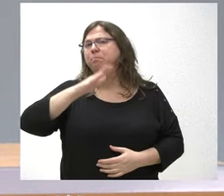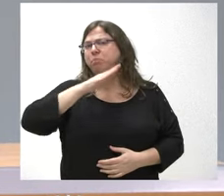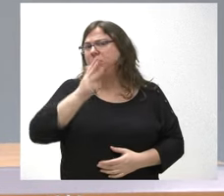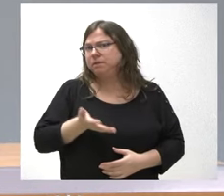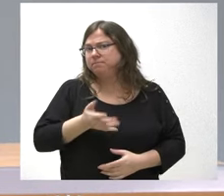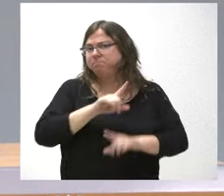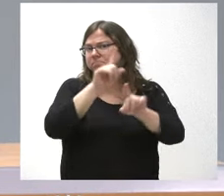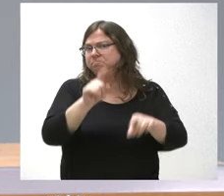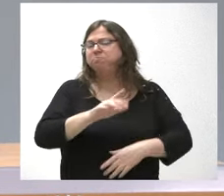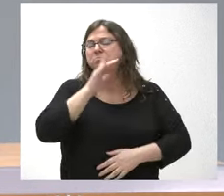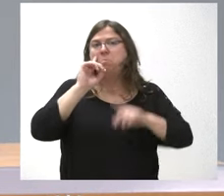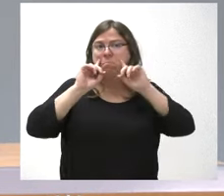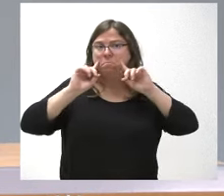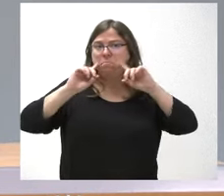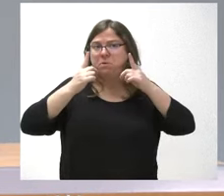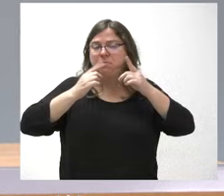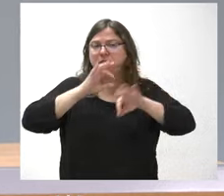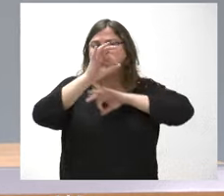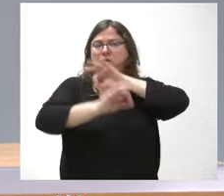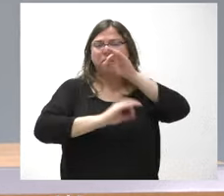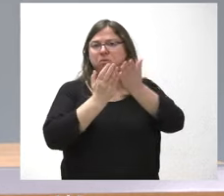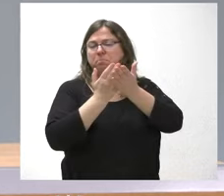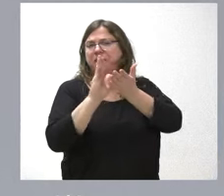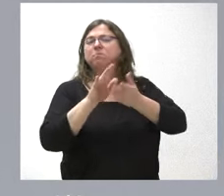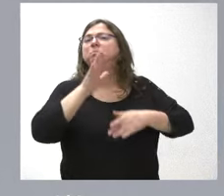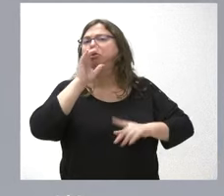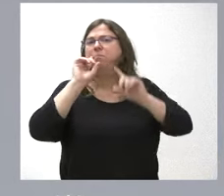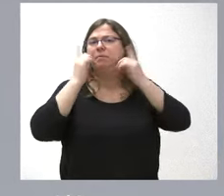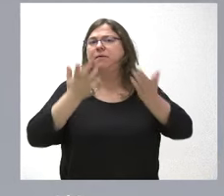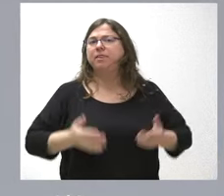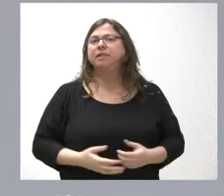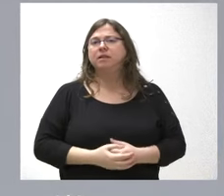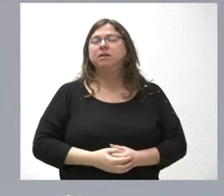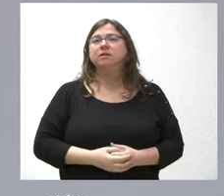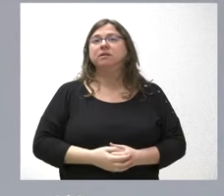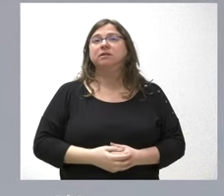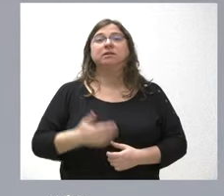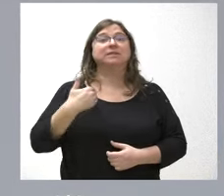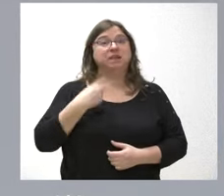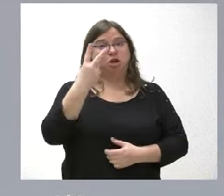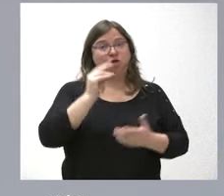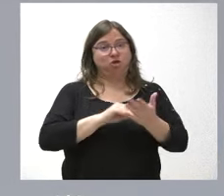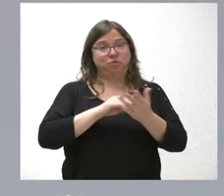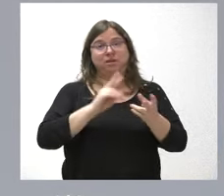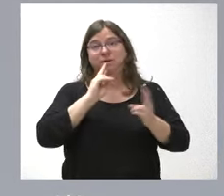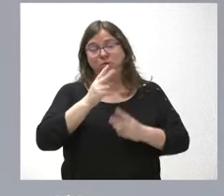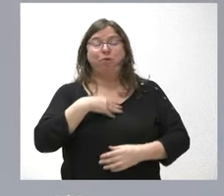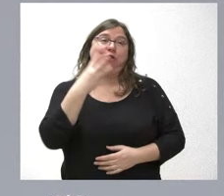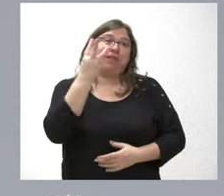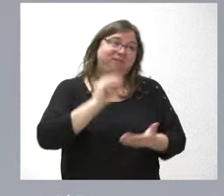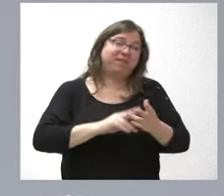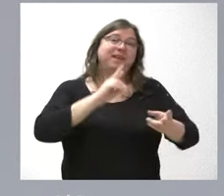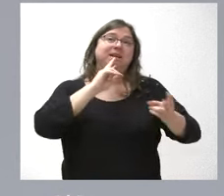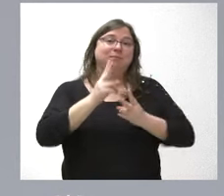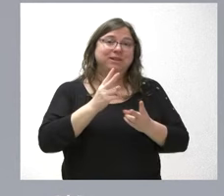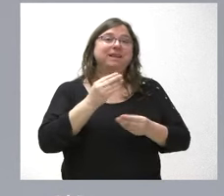Junta a por primera vez organizar esta programación este año? Creo que se lo he dicho dos veces, se lo puedo decir tres. El